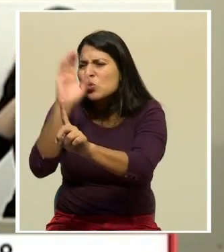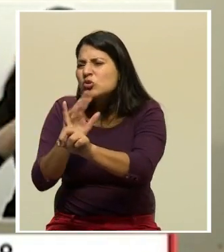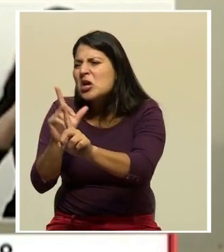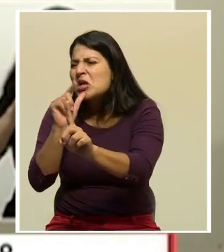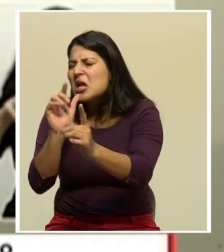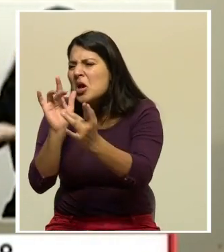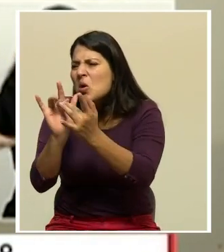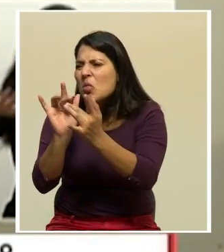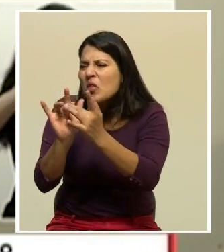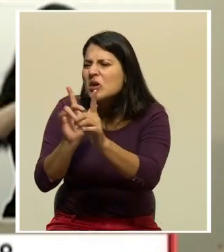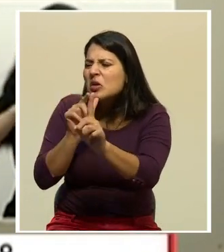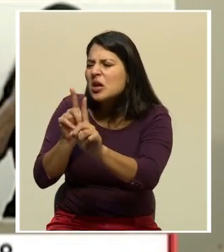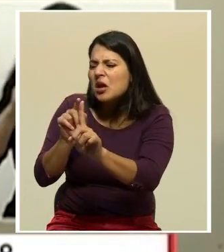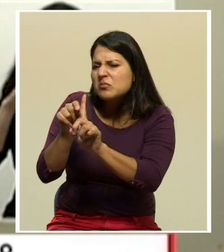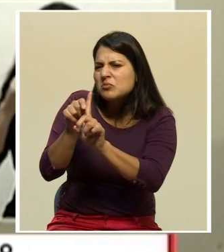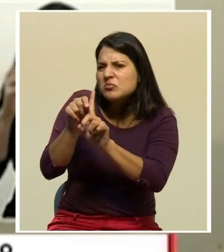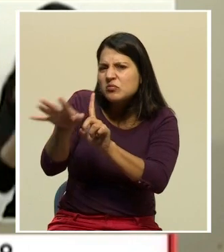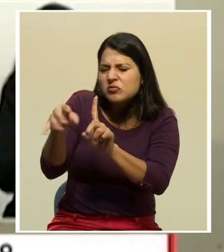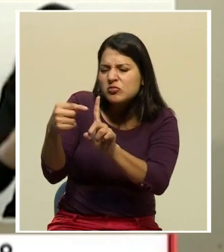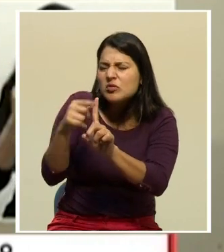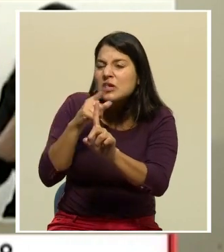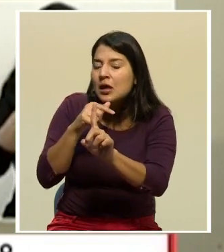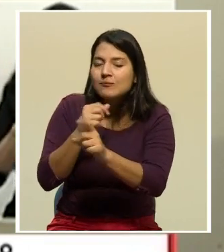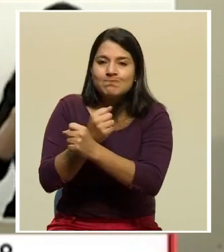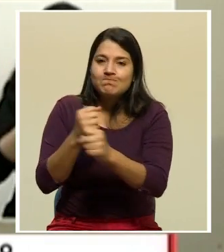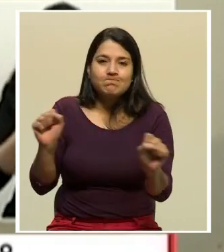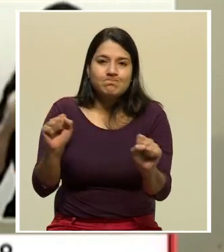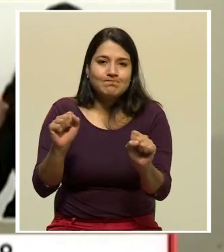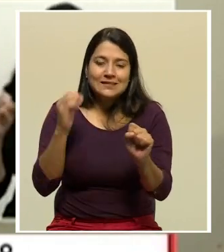en la gran área metropolitana.